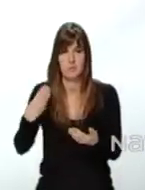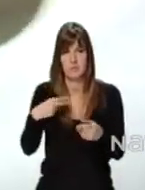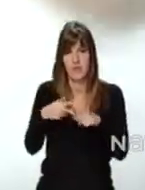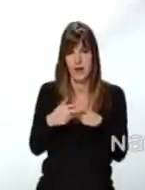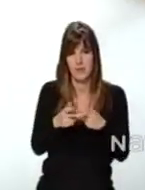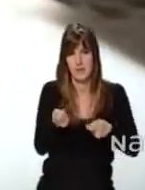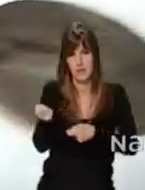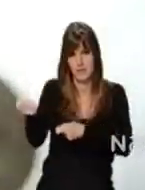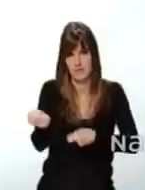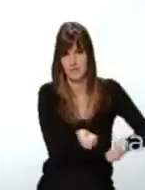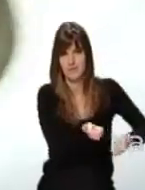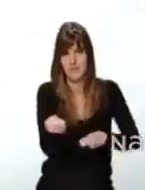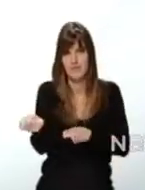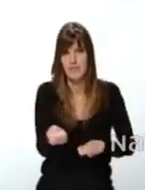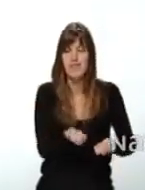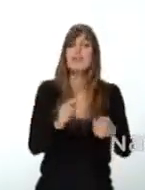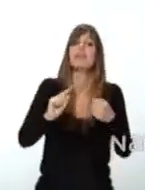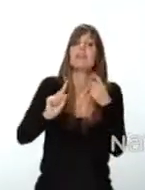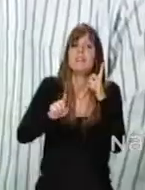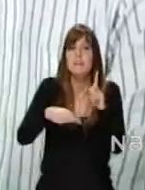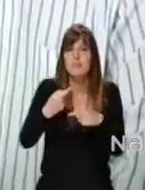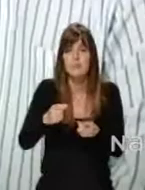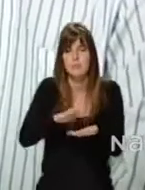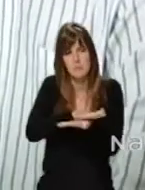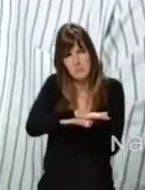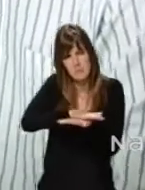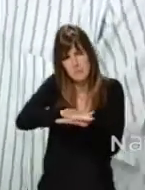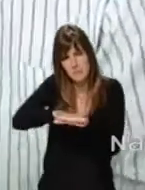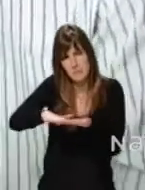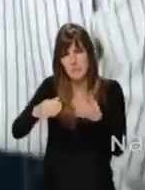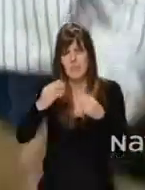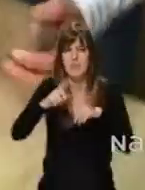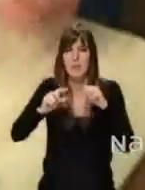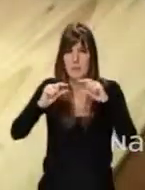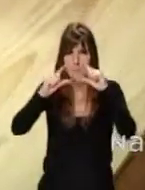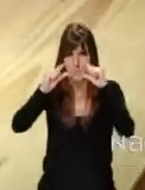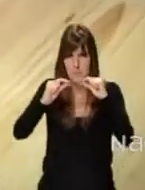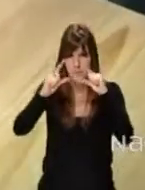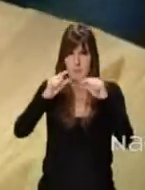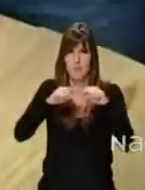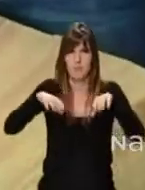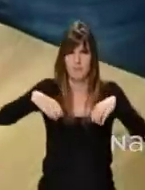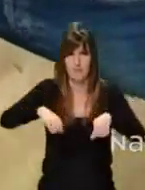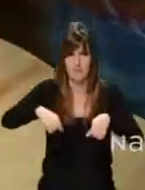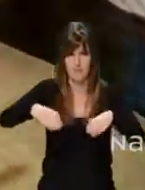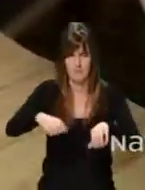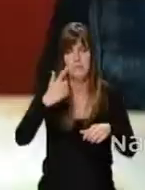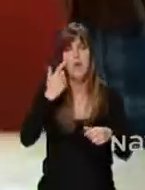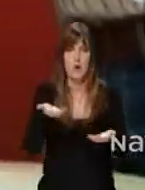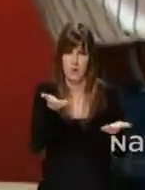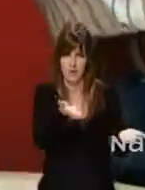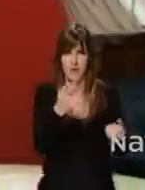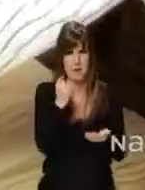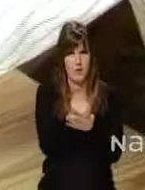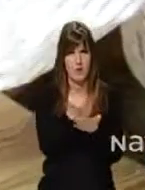herramienta, y después lo que hacemos es aplanarlo y darle el espesor que queremos con este. Toma, cógelo para que